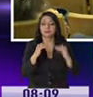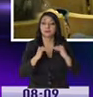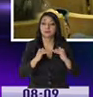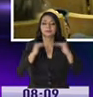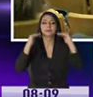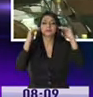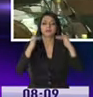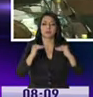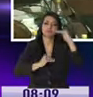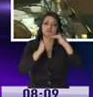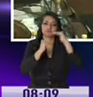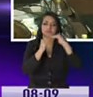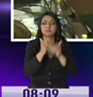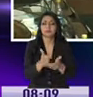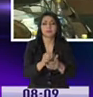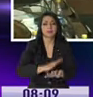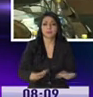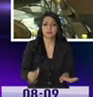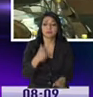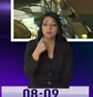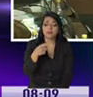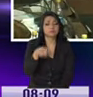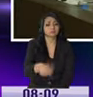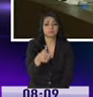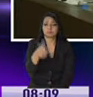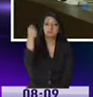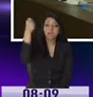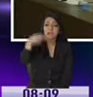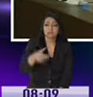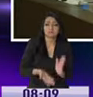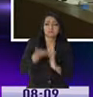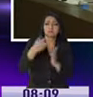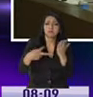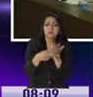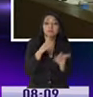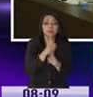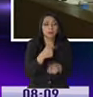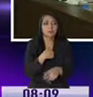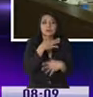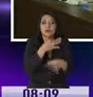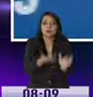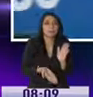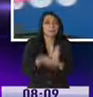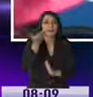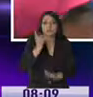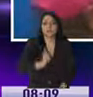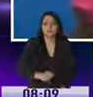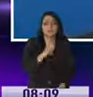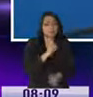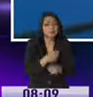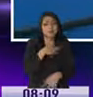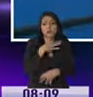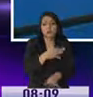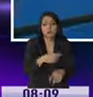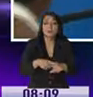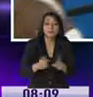su beneficio. Nadie les niega el derecho a ganar un poco más. A mí también me encantaría ganar mucho más de lo que gano, pero a